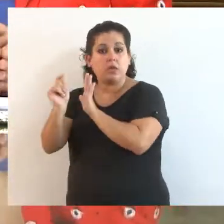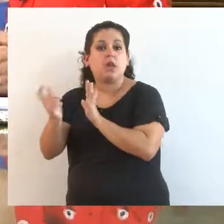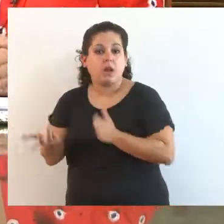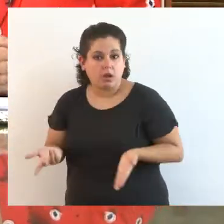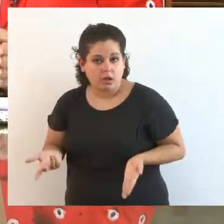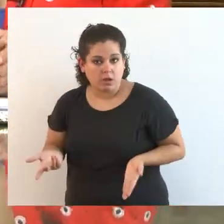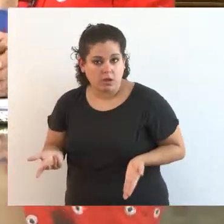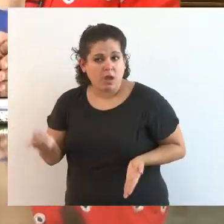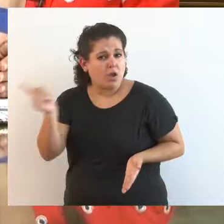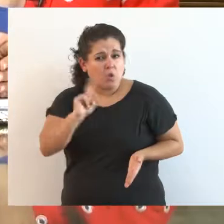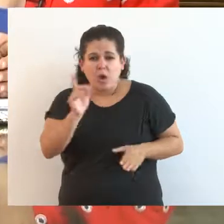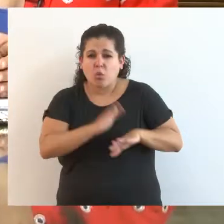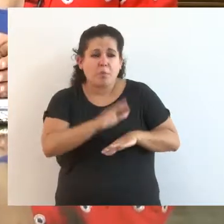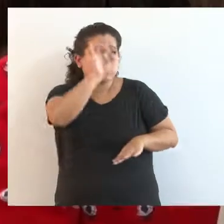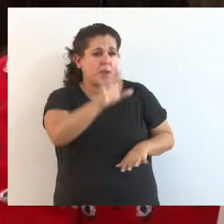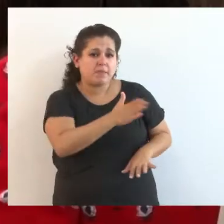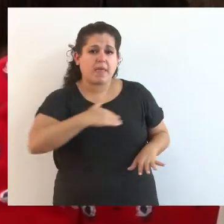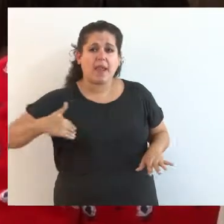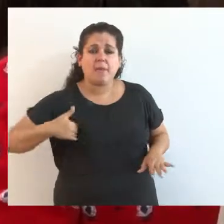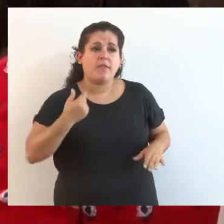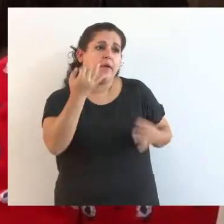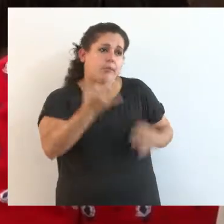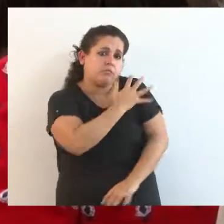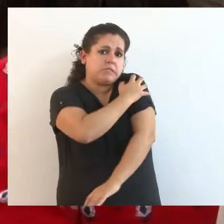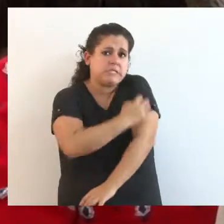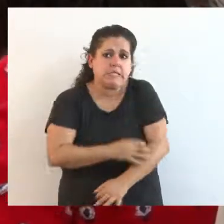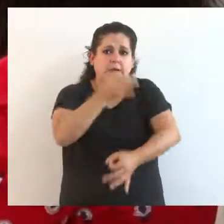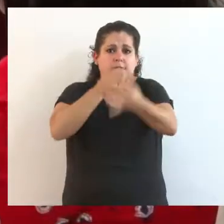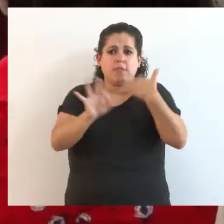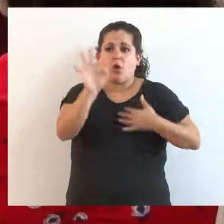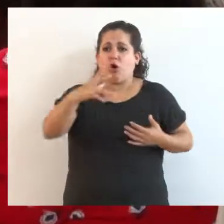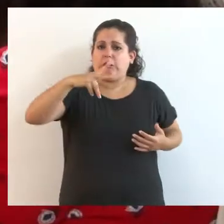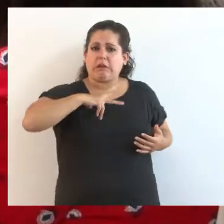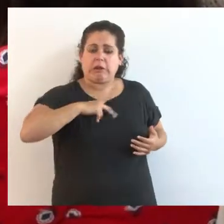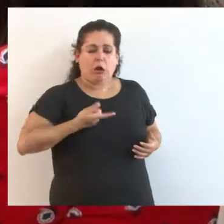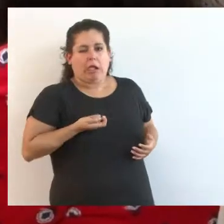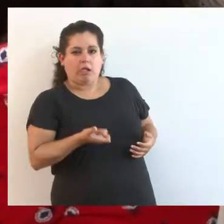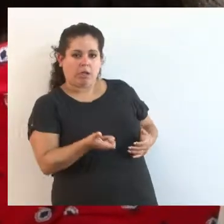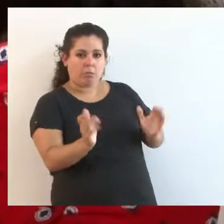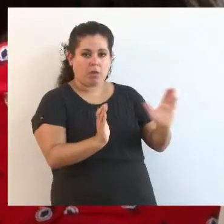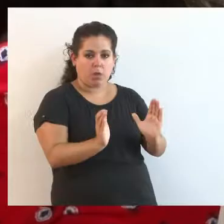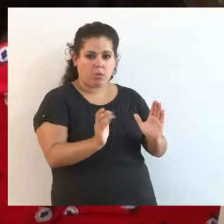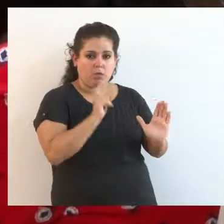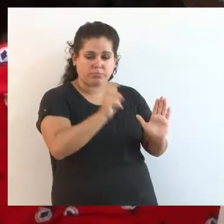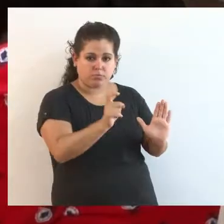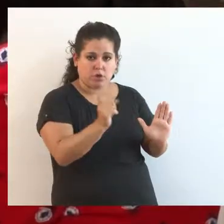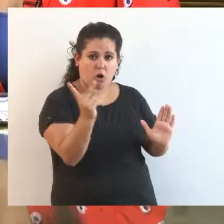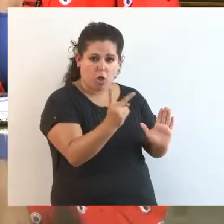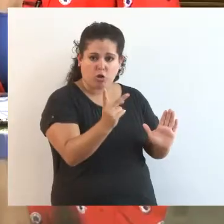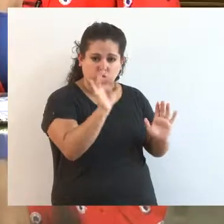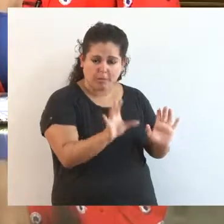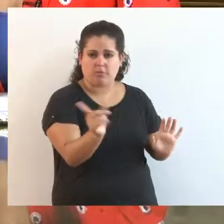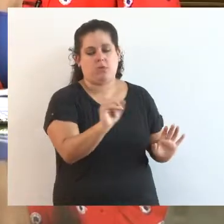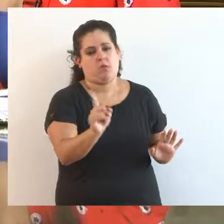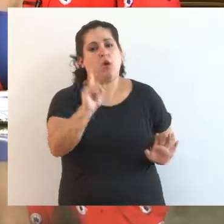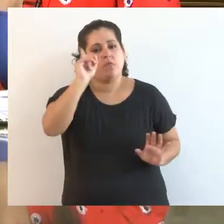la madre o la progenitora que vende por una situación de vulnerabilidad y un rico o un aprovechador que violenta la ley. Hay